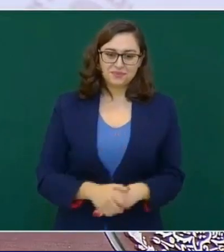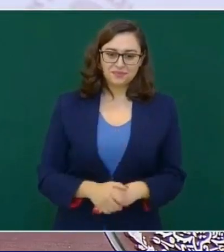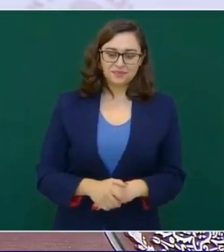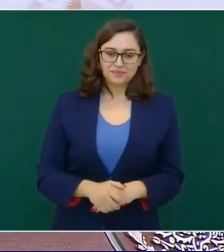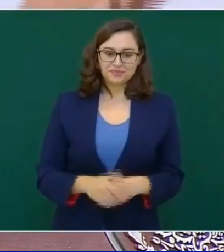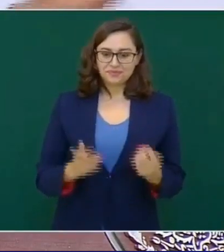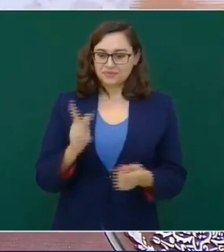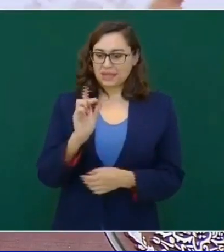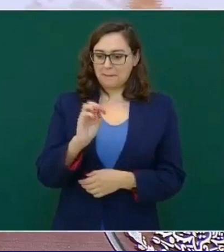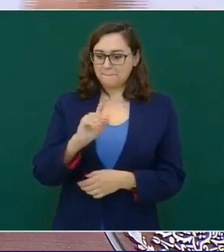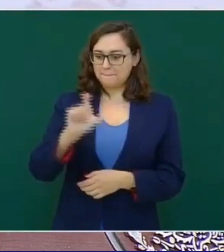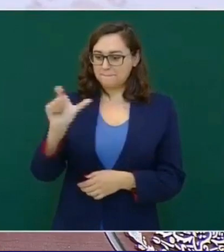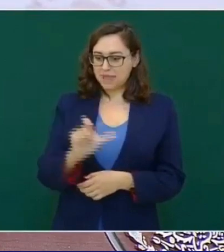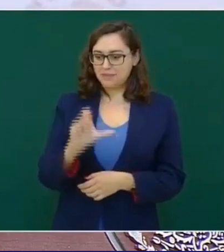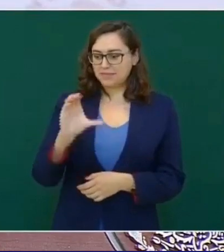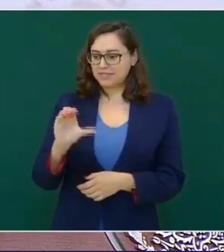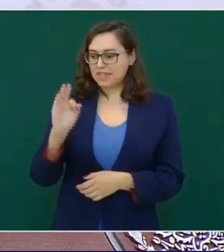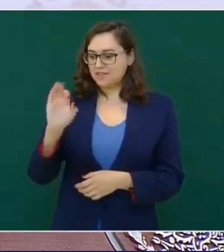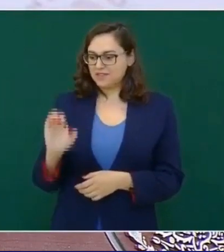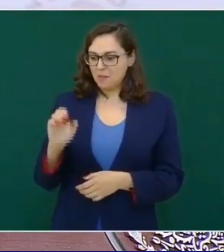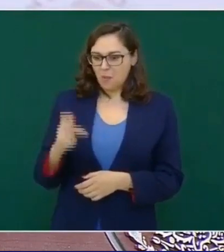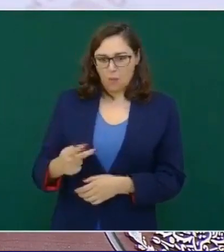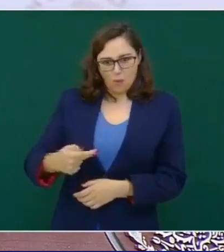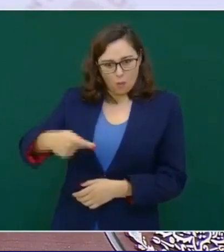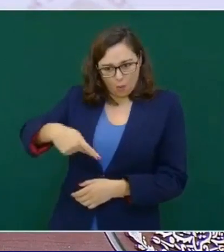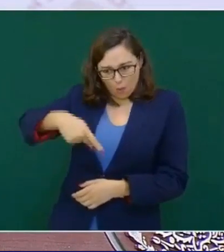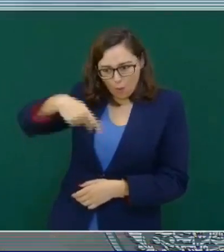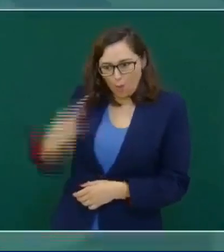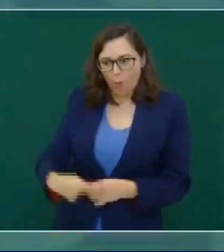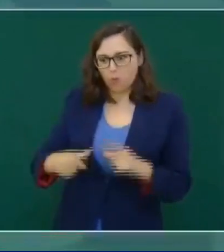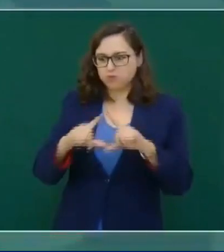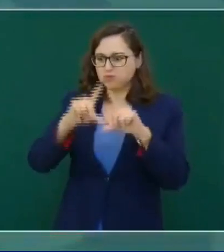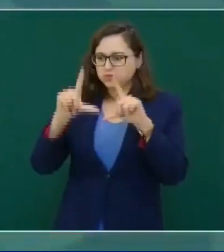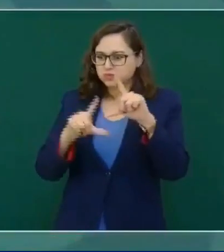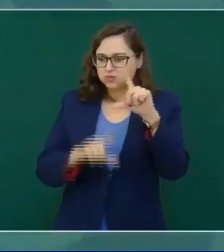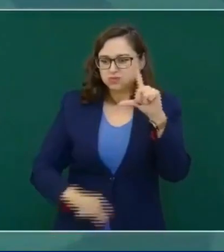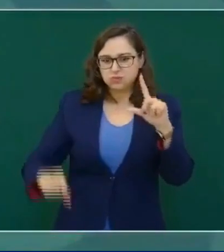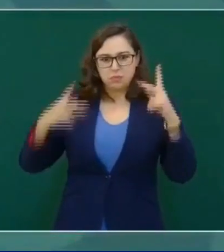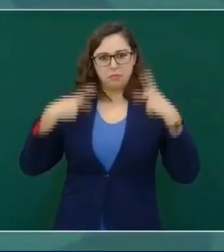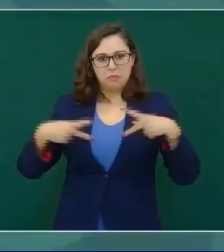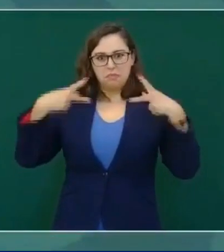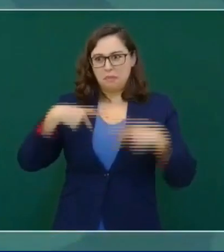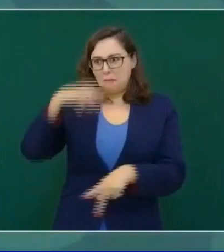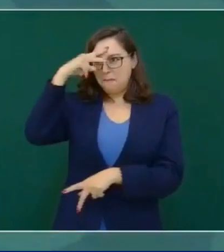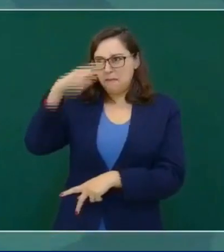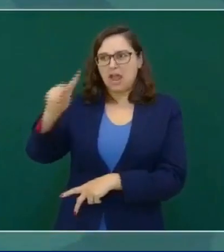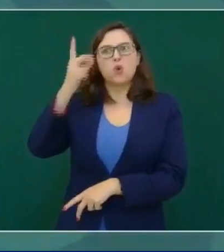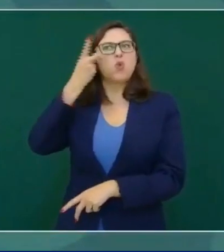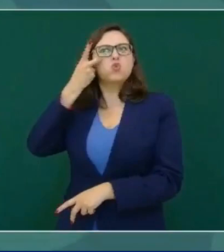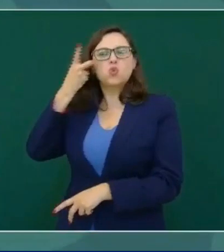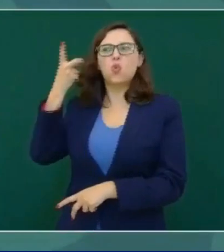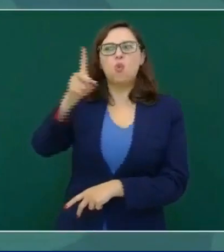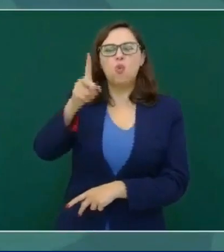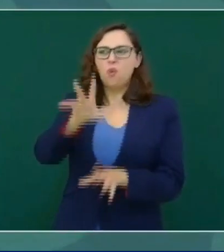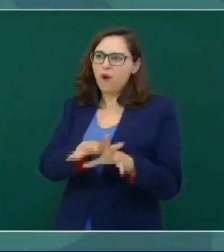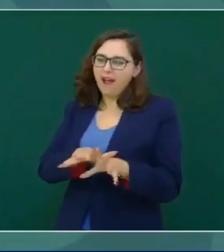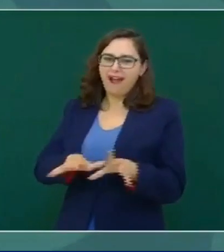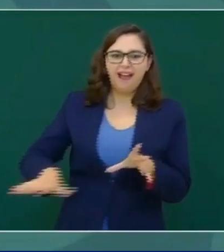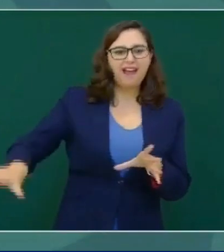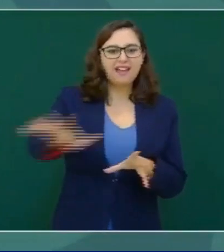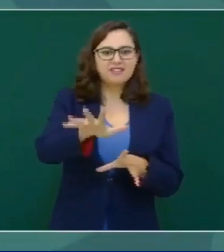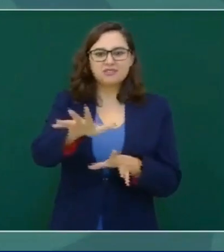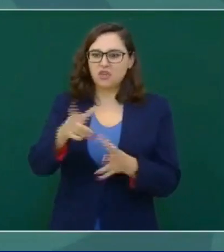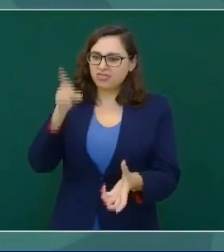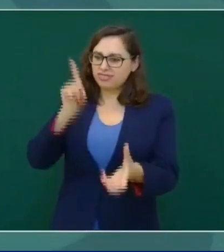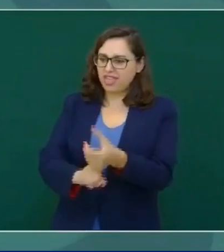Si Pemex y la Comisión Federal son empresas de los mexicanos y no tienen